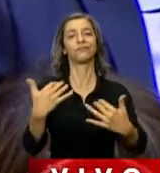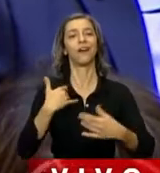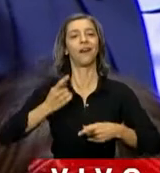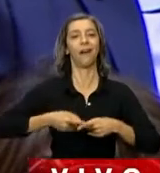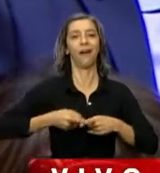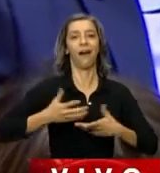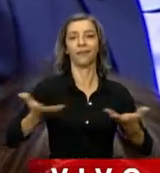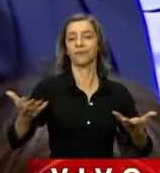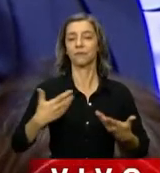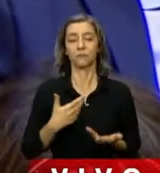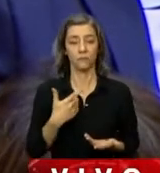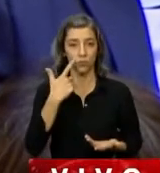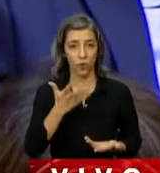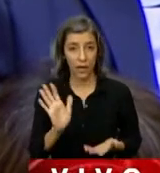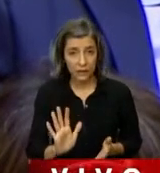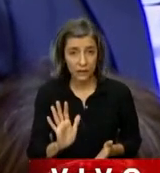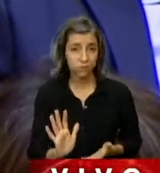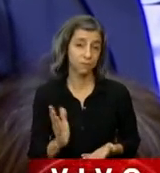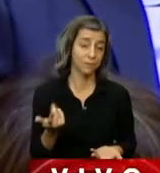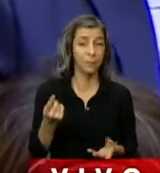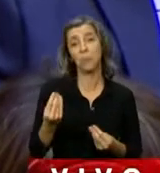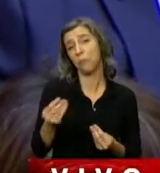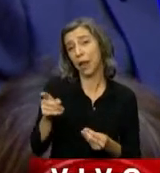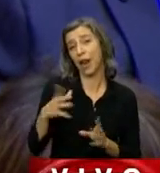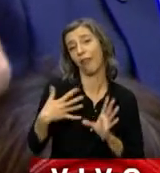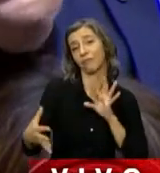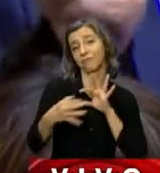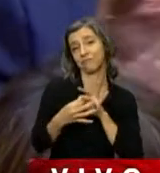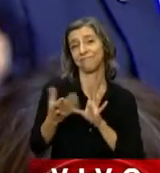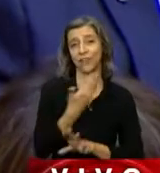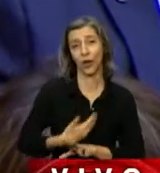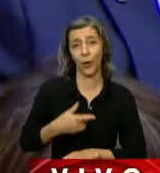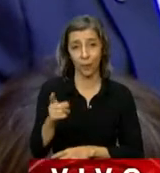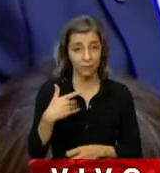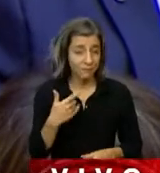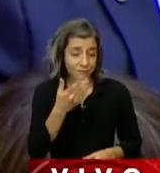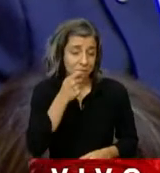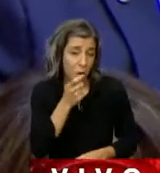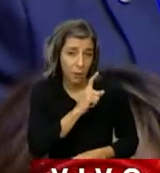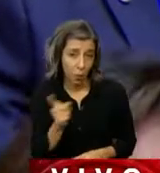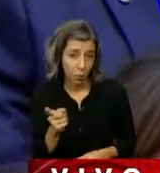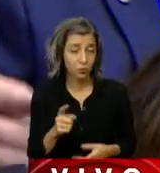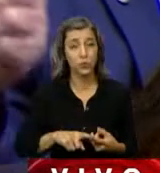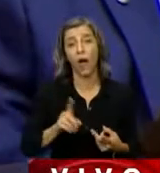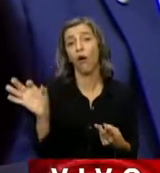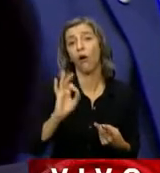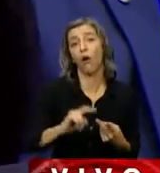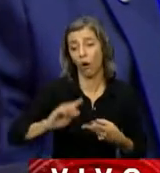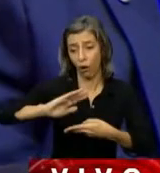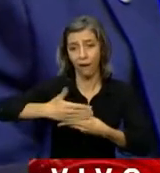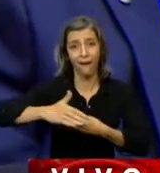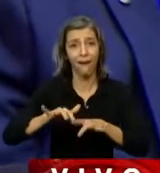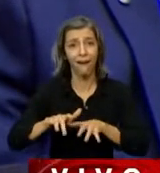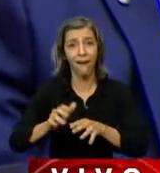signo político diferente a quienes gobernamos mi provincia. Tampoco nos gusta que se repartan las netbooks y no